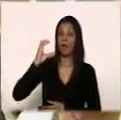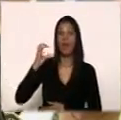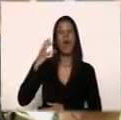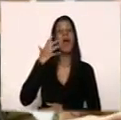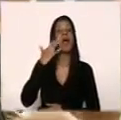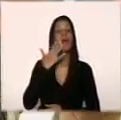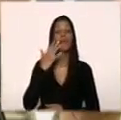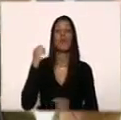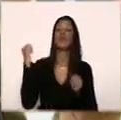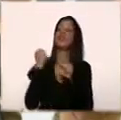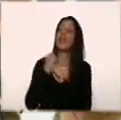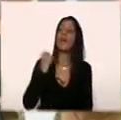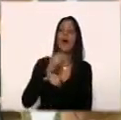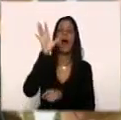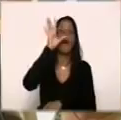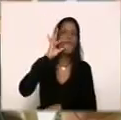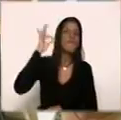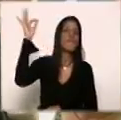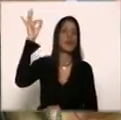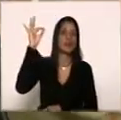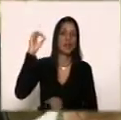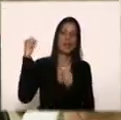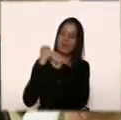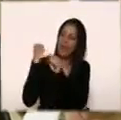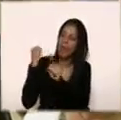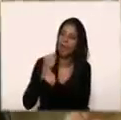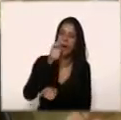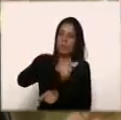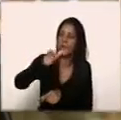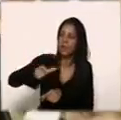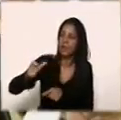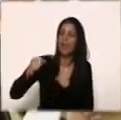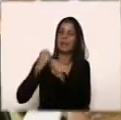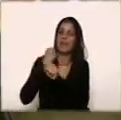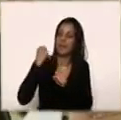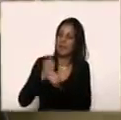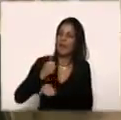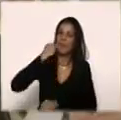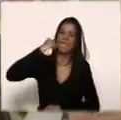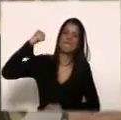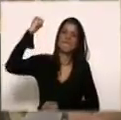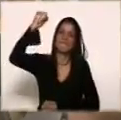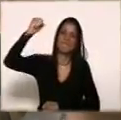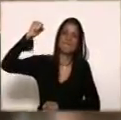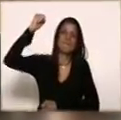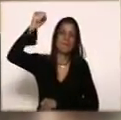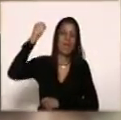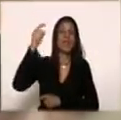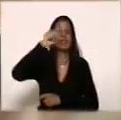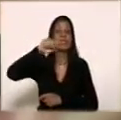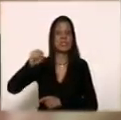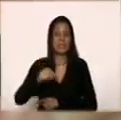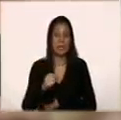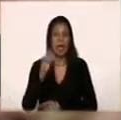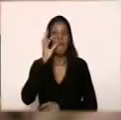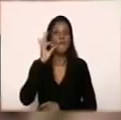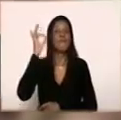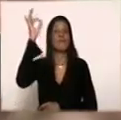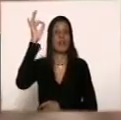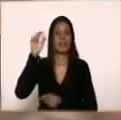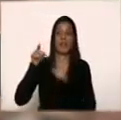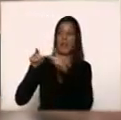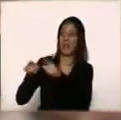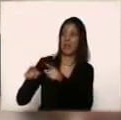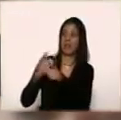Los obreros franceses están luchando ahorita contra la eliminación de sus derechos sindicales. Francia, la cuna